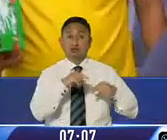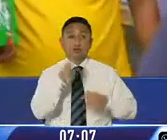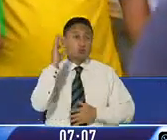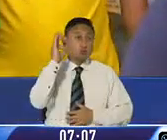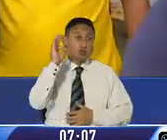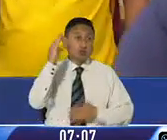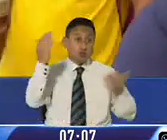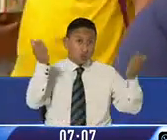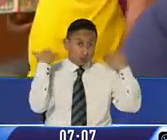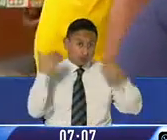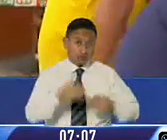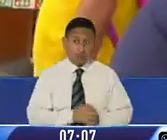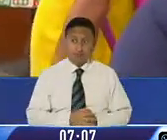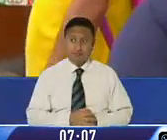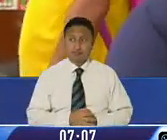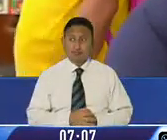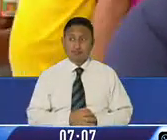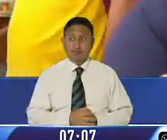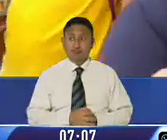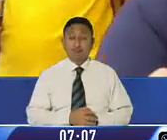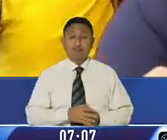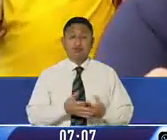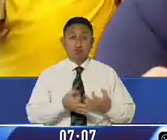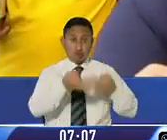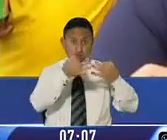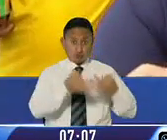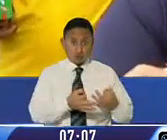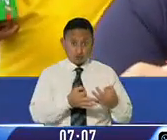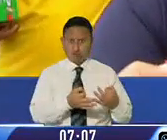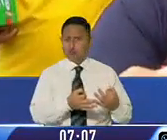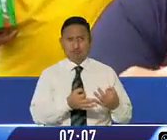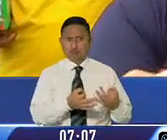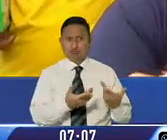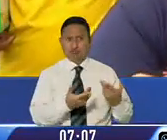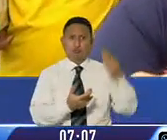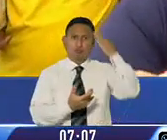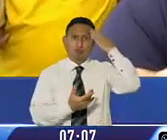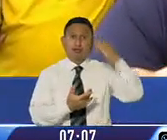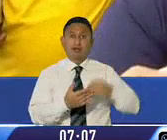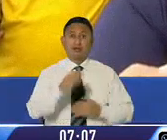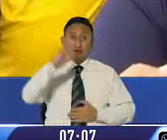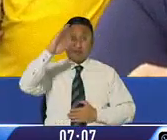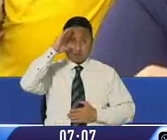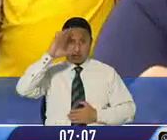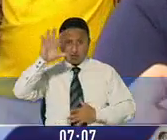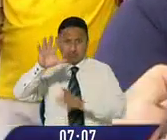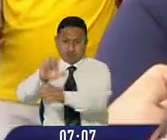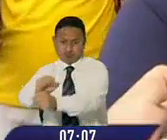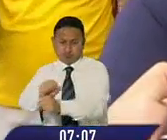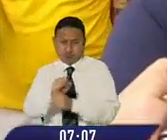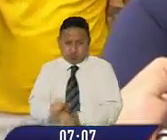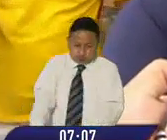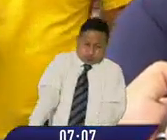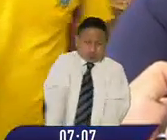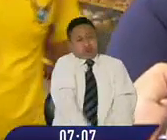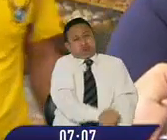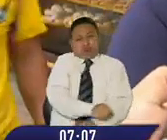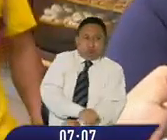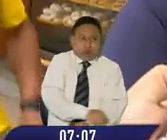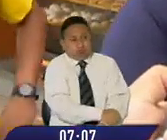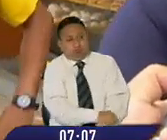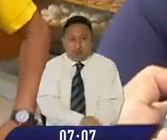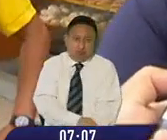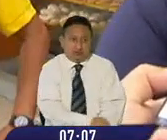Guayaquil, no nos parece justo porque la policía usó la fuerza, la tomaron por los brazos, la estrujaron,